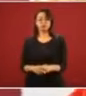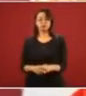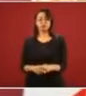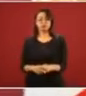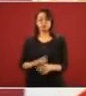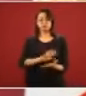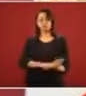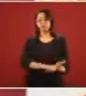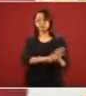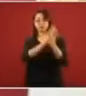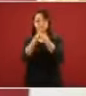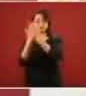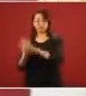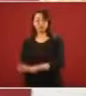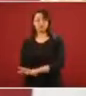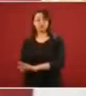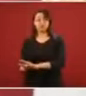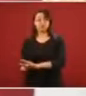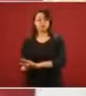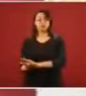El que transforma